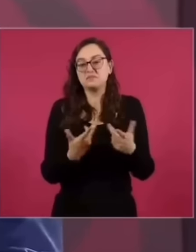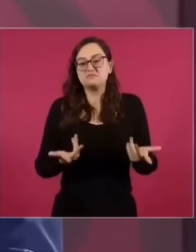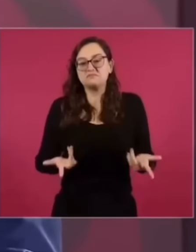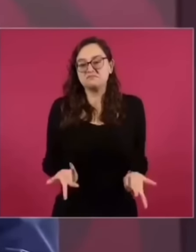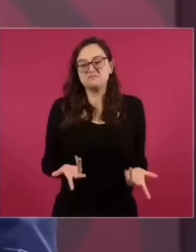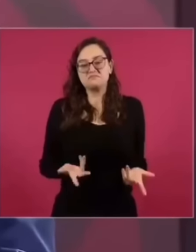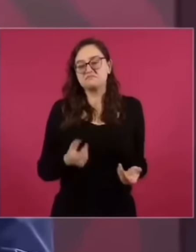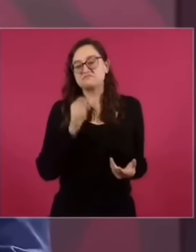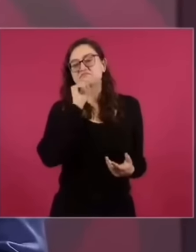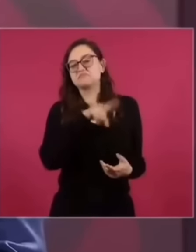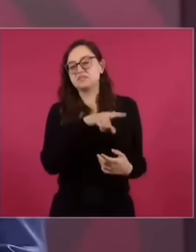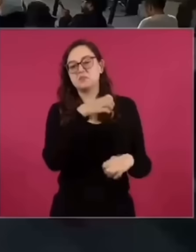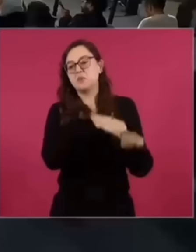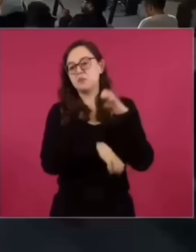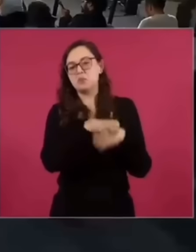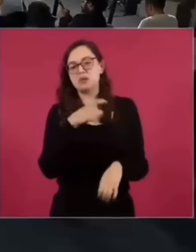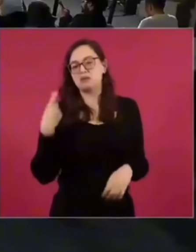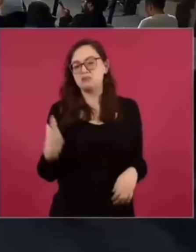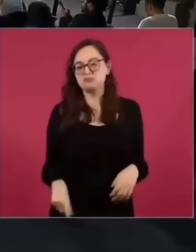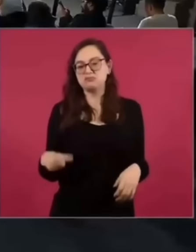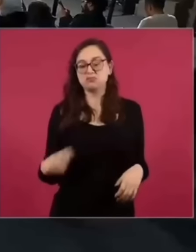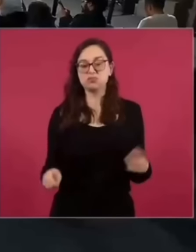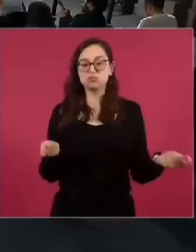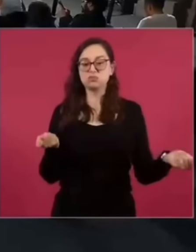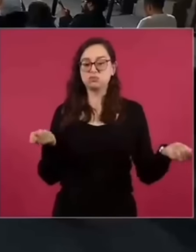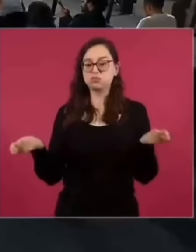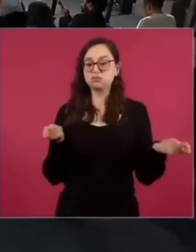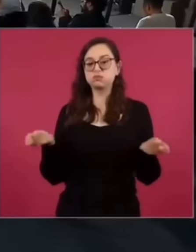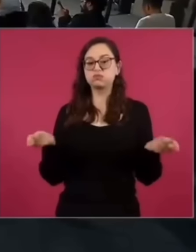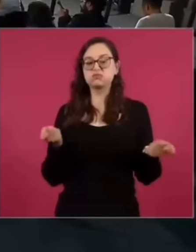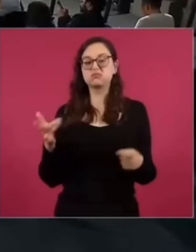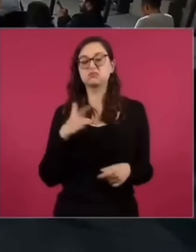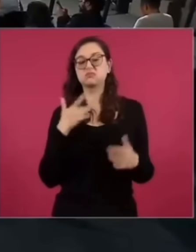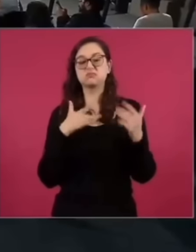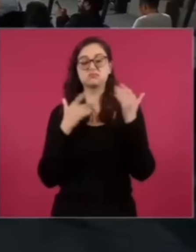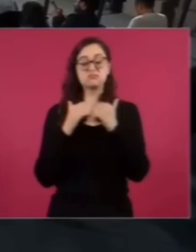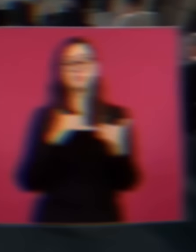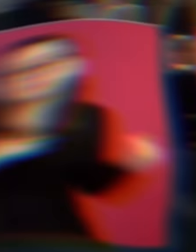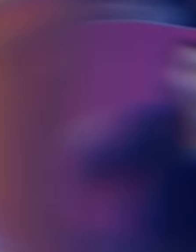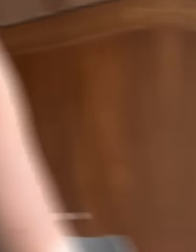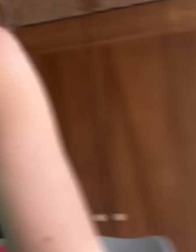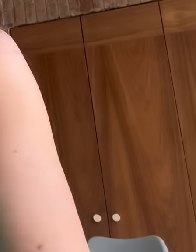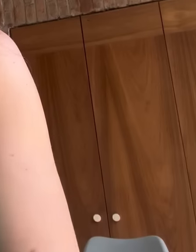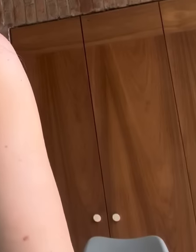las oligarquías y de quienes se sienten los dueños del mundo.